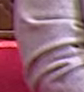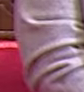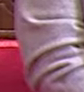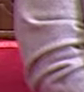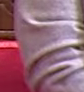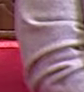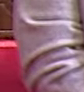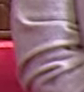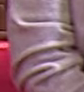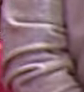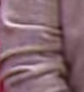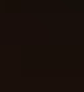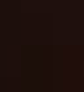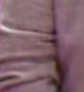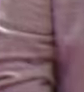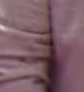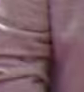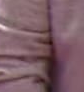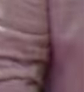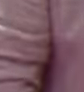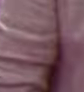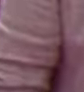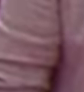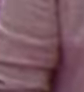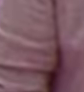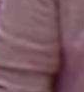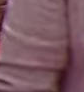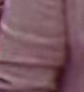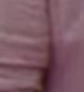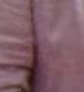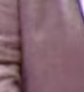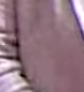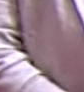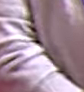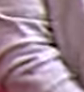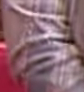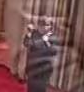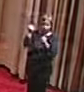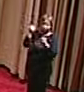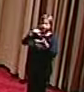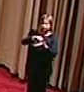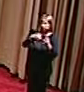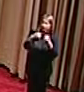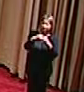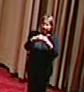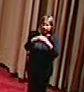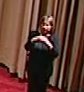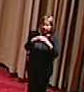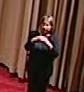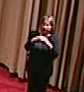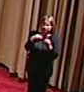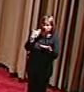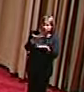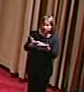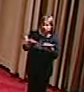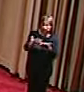por la ciudad de Granada. Les ha destacado a todos que son perfectos embajadores de la ciudad y que les pide